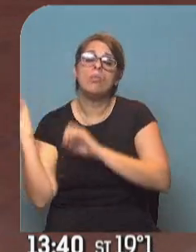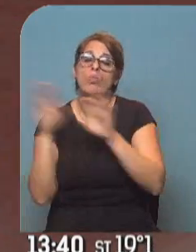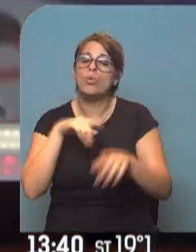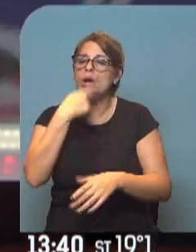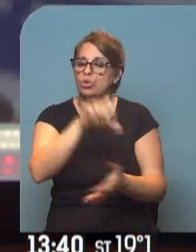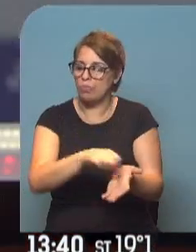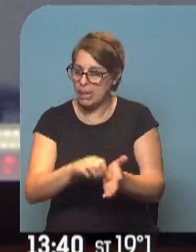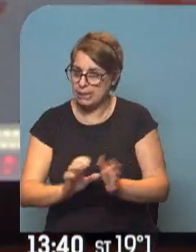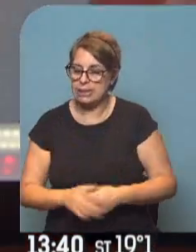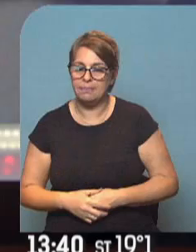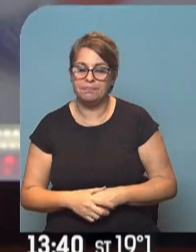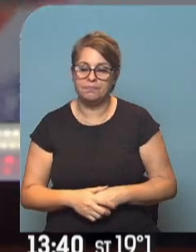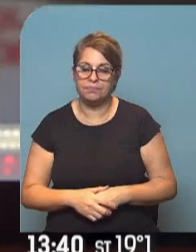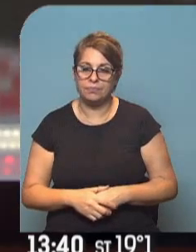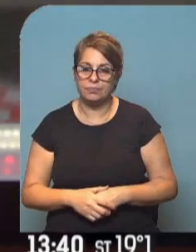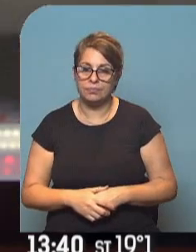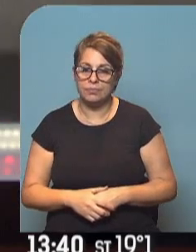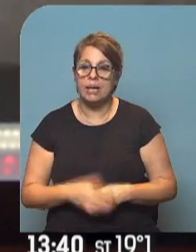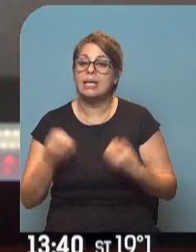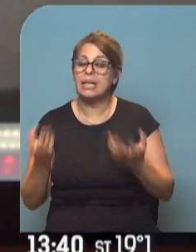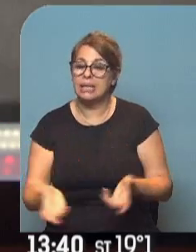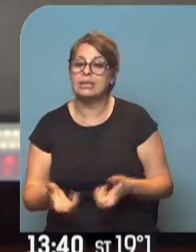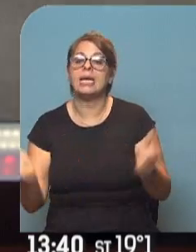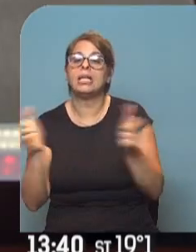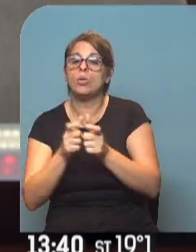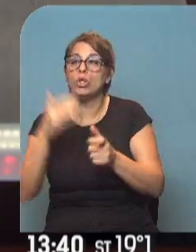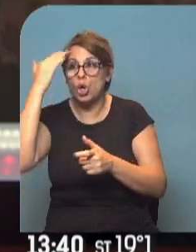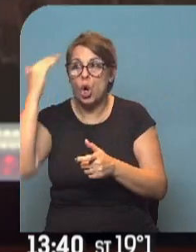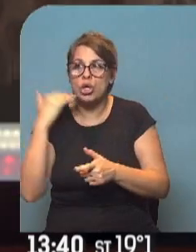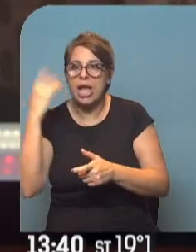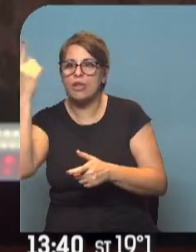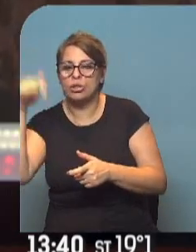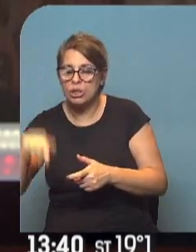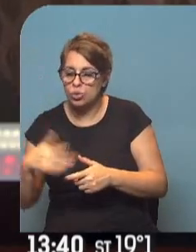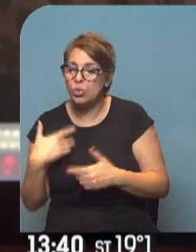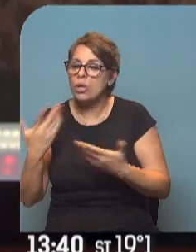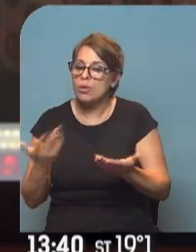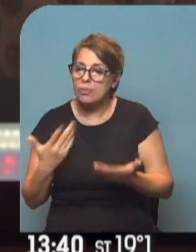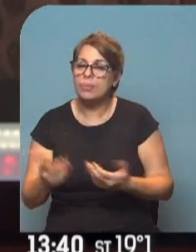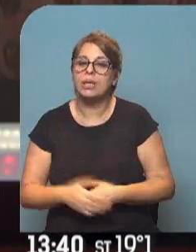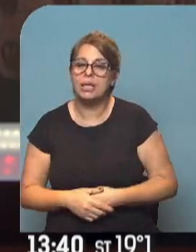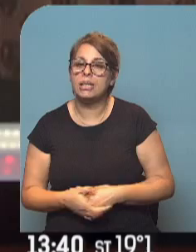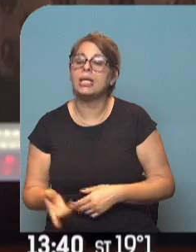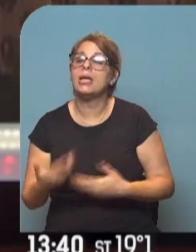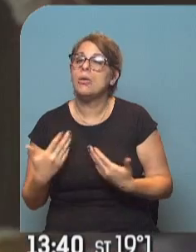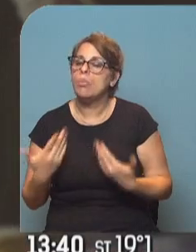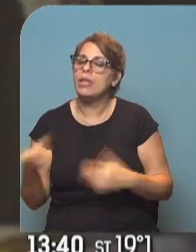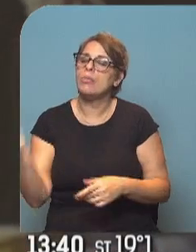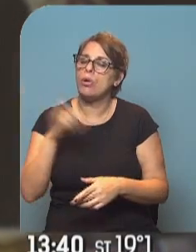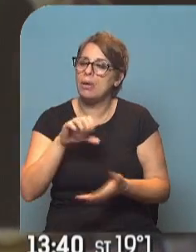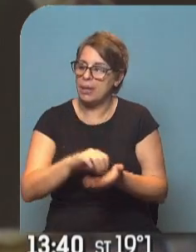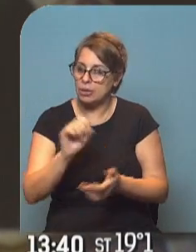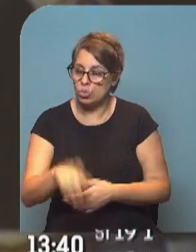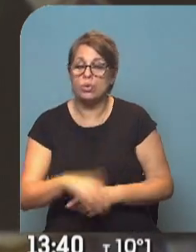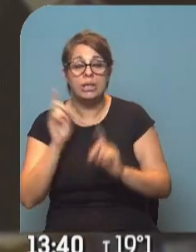mucho empeño esto, a ver si la cumbre entre las dos Coreas podía abrirles la puerta para retornar a su país. Y en el medio, Corea del